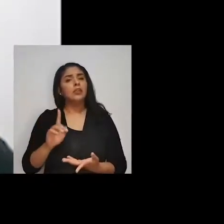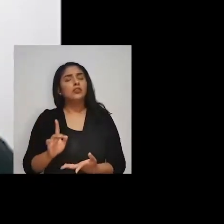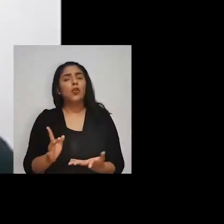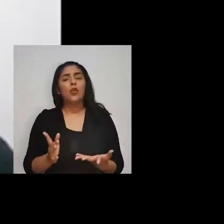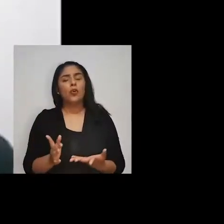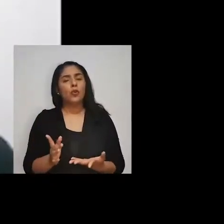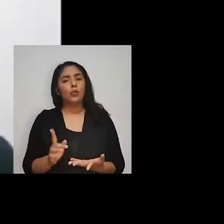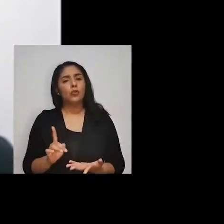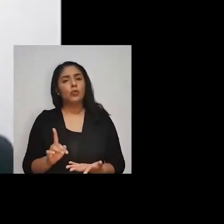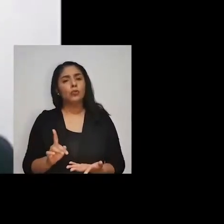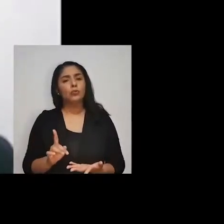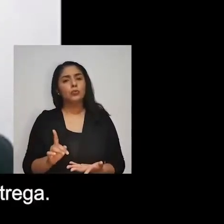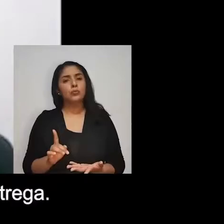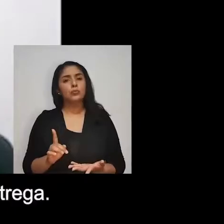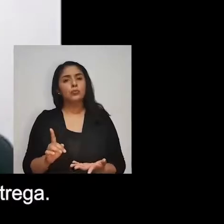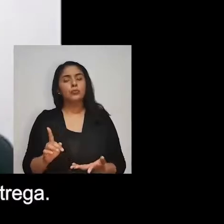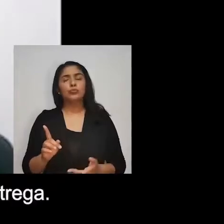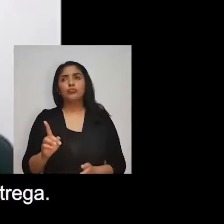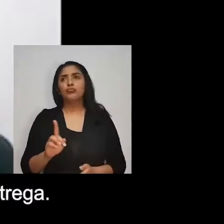no